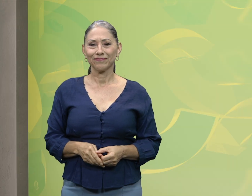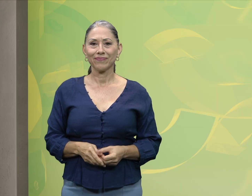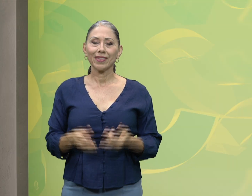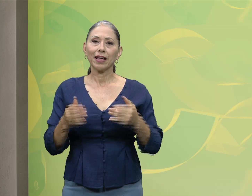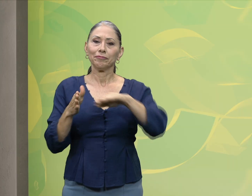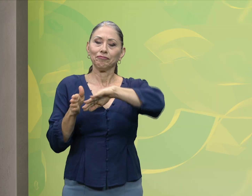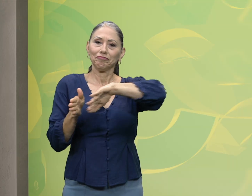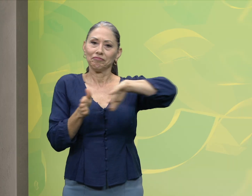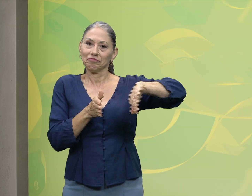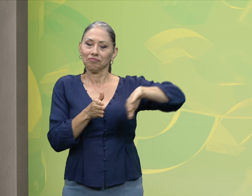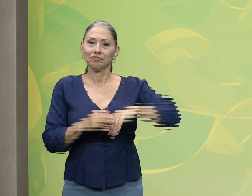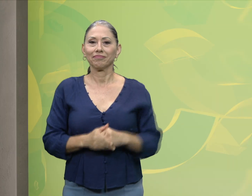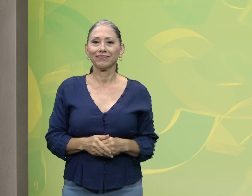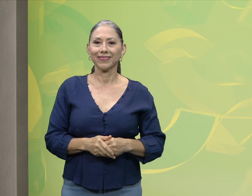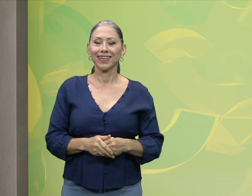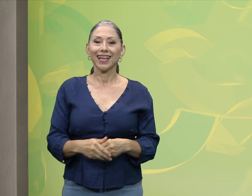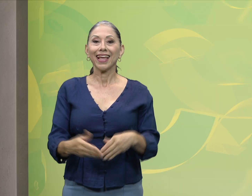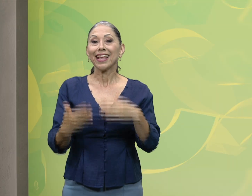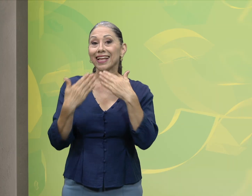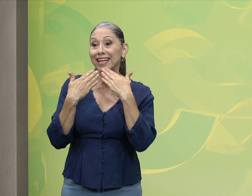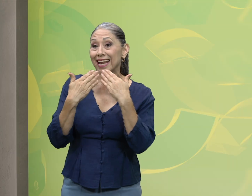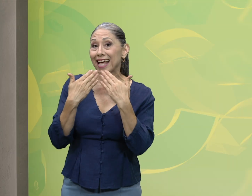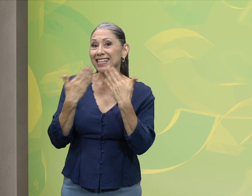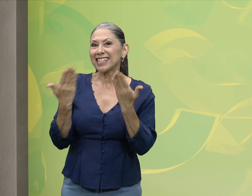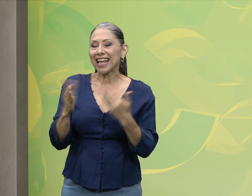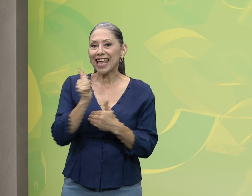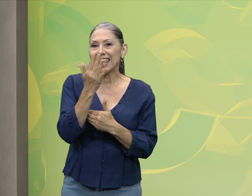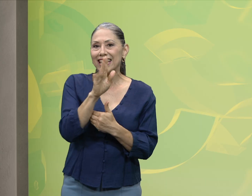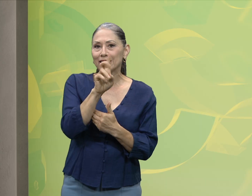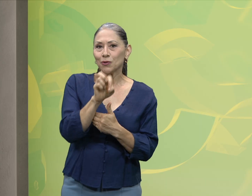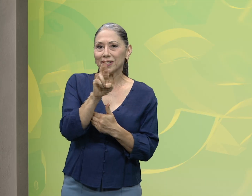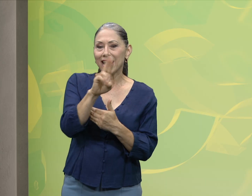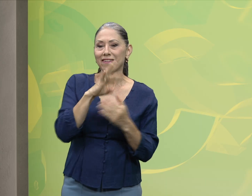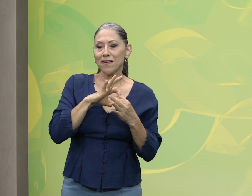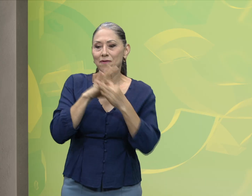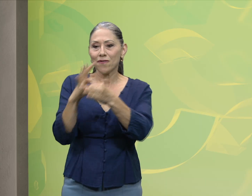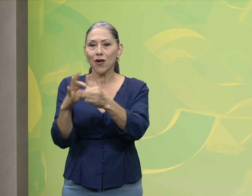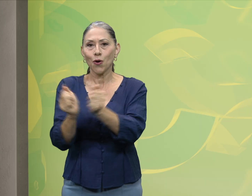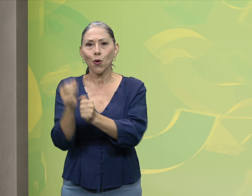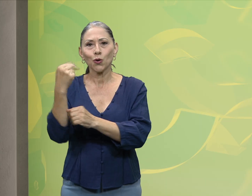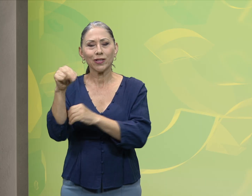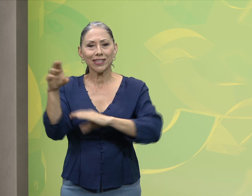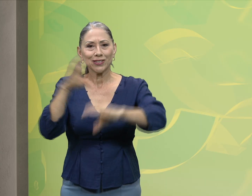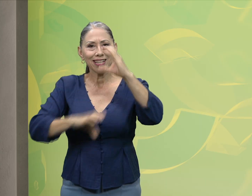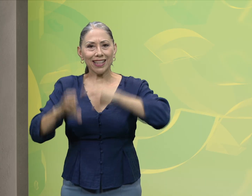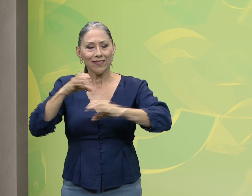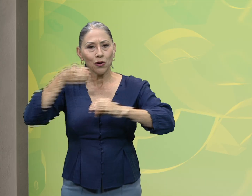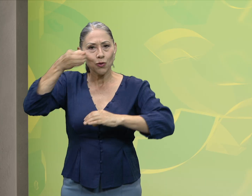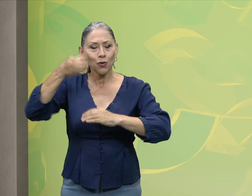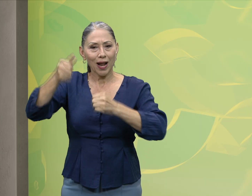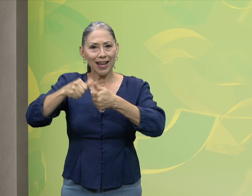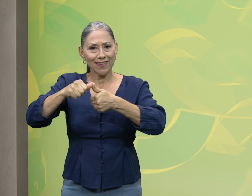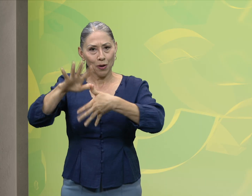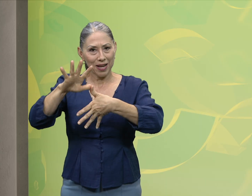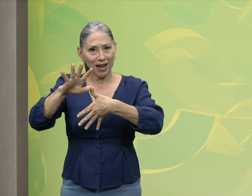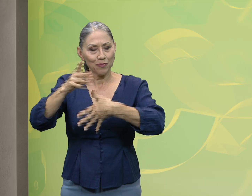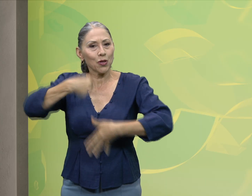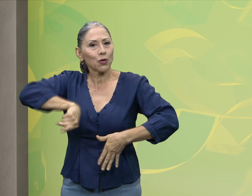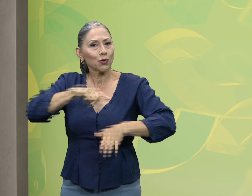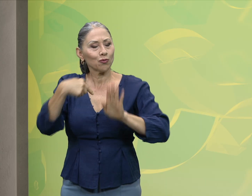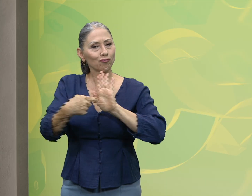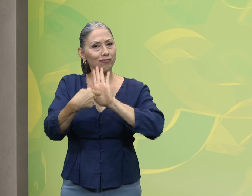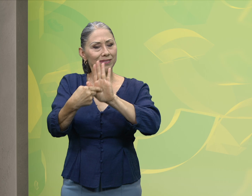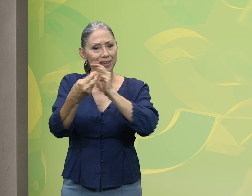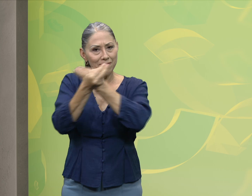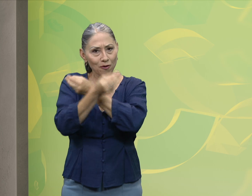Pasamos a otro tema. Gracias a la alianza de 15 UCR con el Noticiero Científico y Cultural Iberoamericano, le traemos